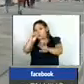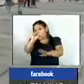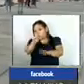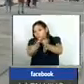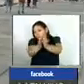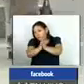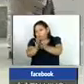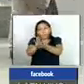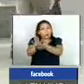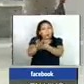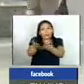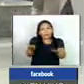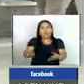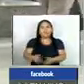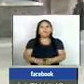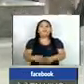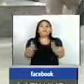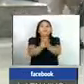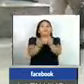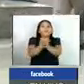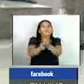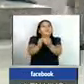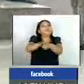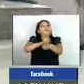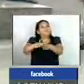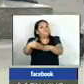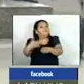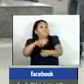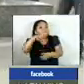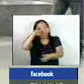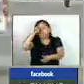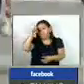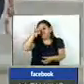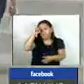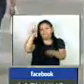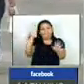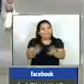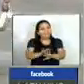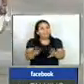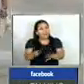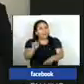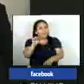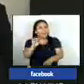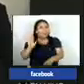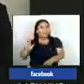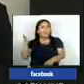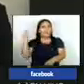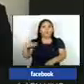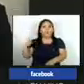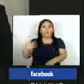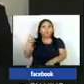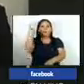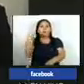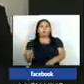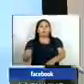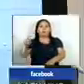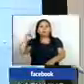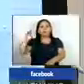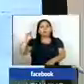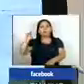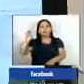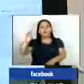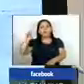Otro de los problemas que dejó la crisis es el desempleo, experiencia que le tocó vivir a Roberto Araniva, quien